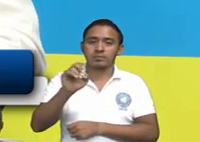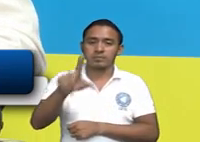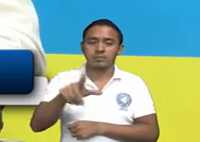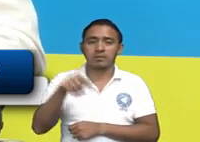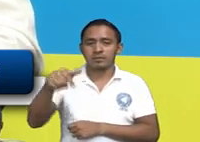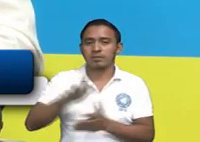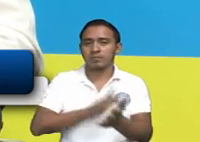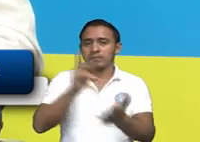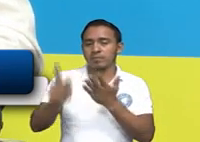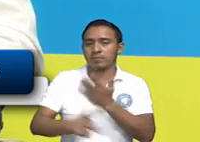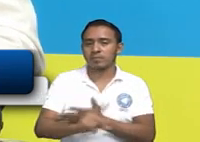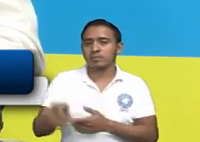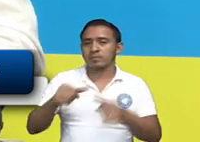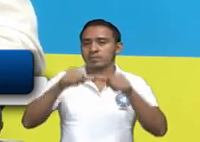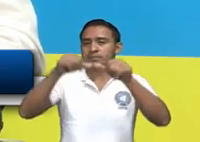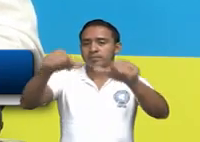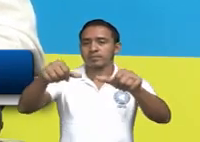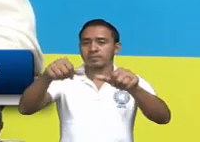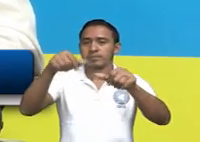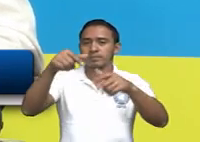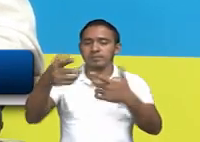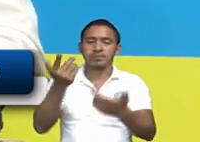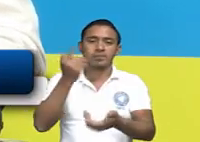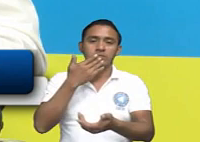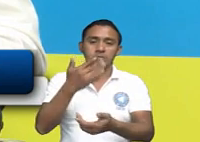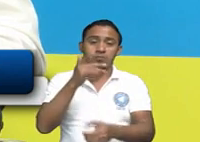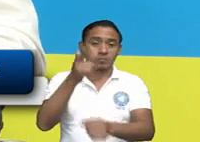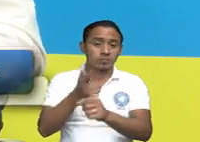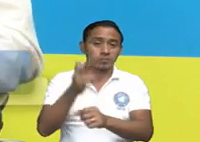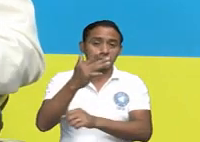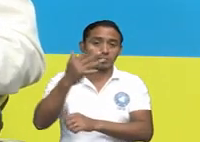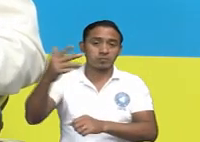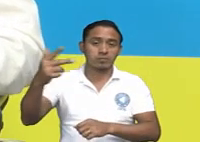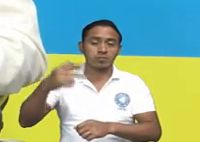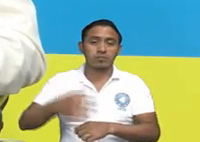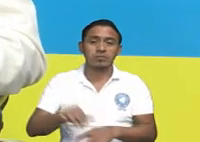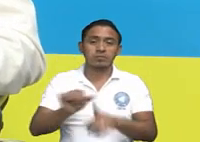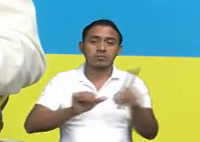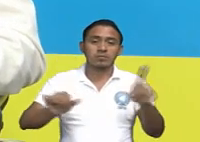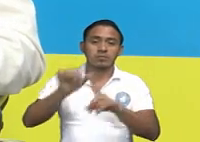este programa. Le invitamos a que continúe en la excelente programación del Canal